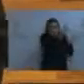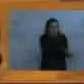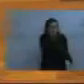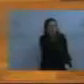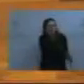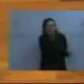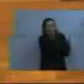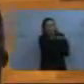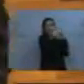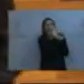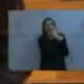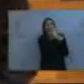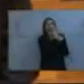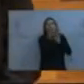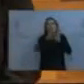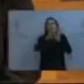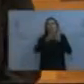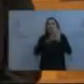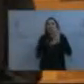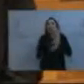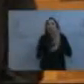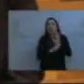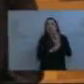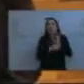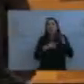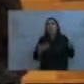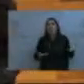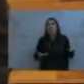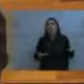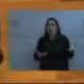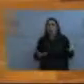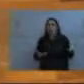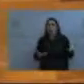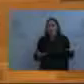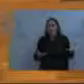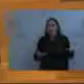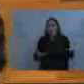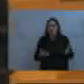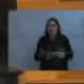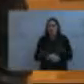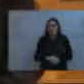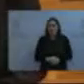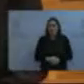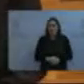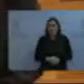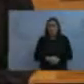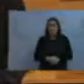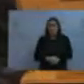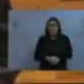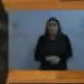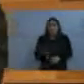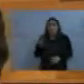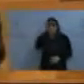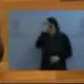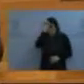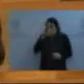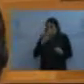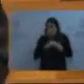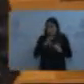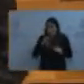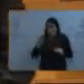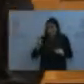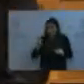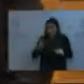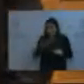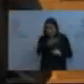adelante esas intenciones o esa contestación de cómo va a ser esto, ¿no? Mire, desde nuestro punto de vista como grupo político, la